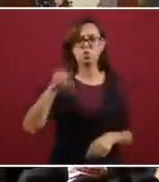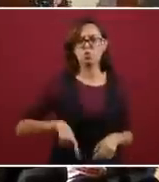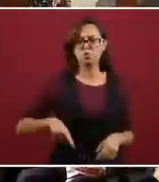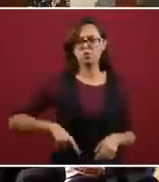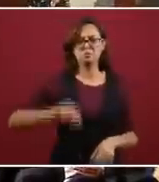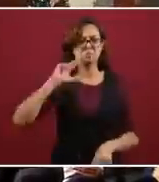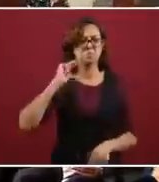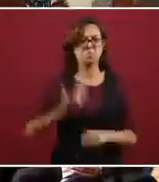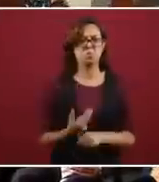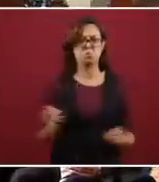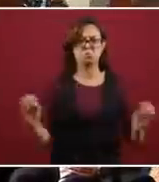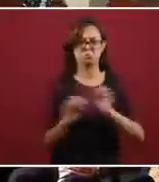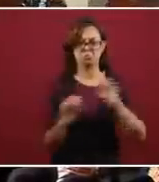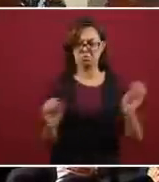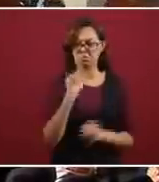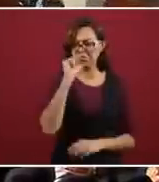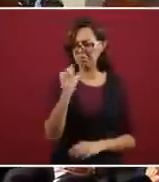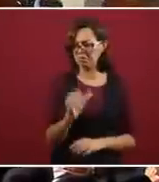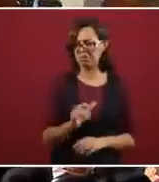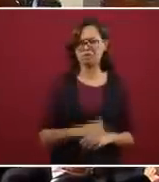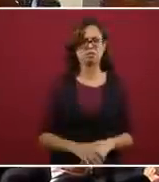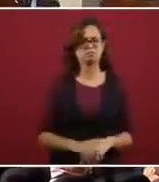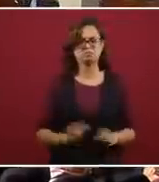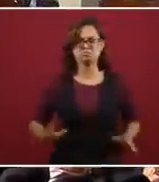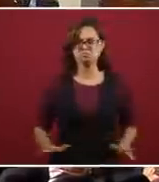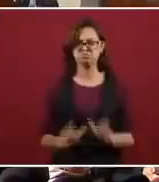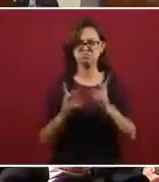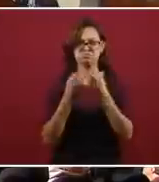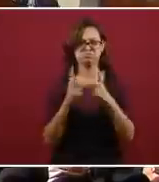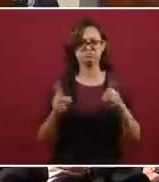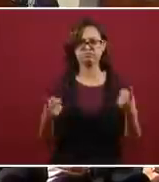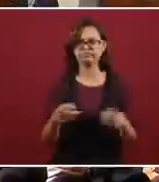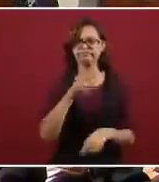qué promover el desarrollo.